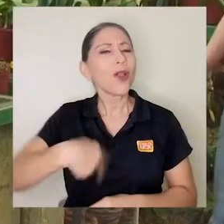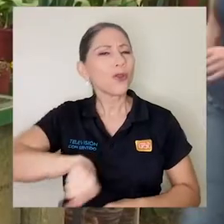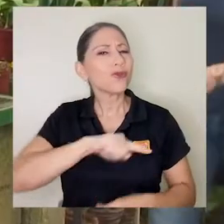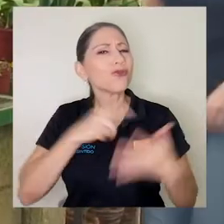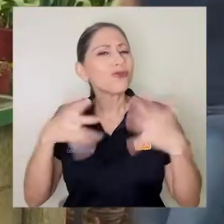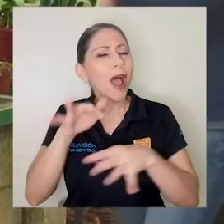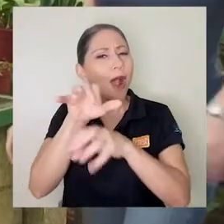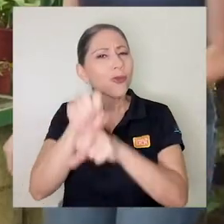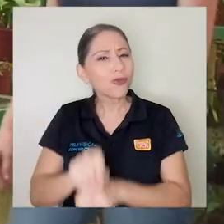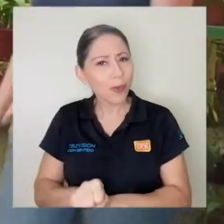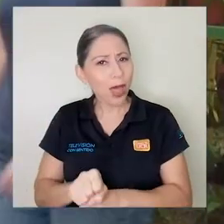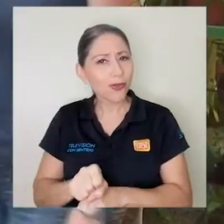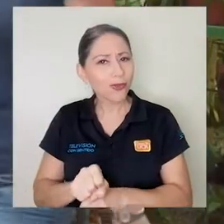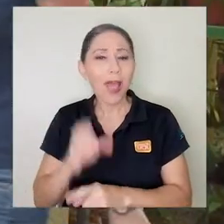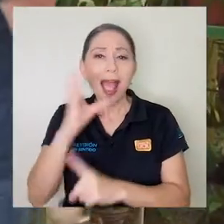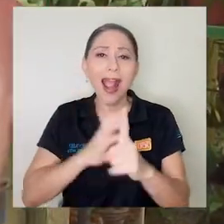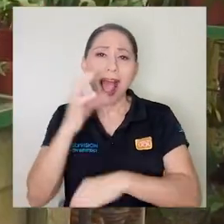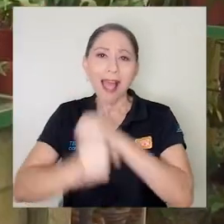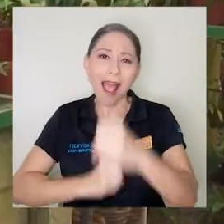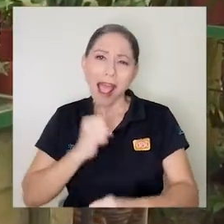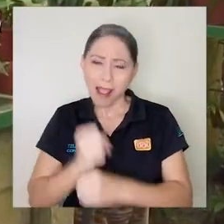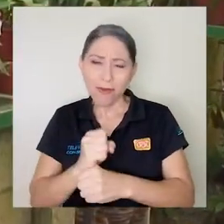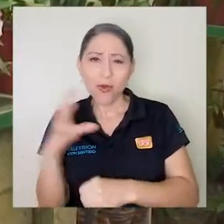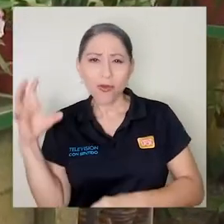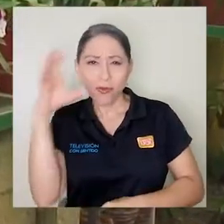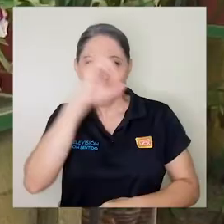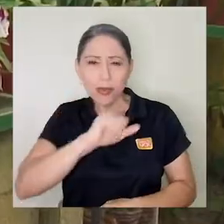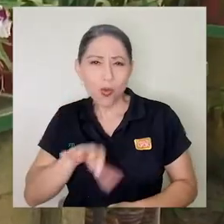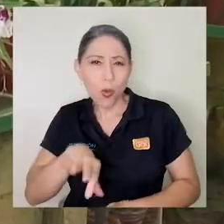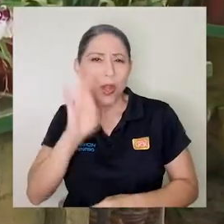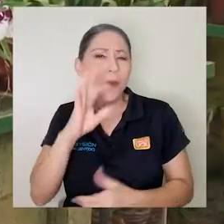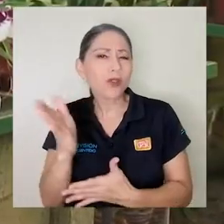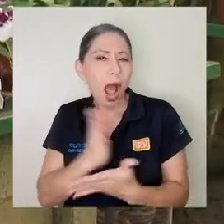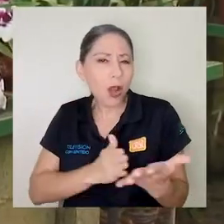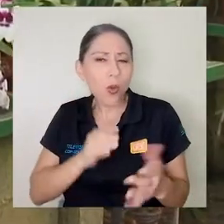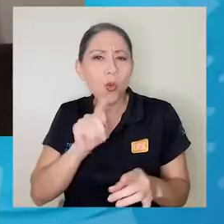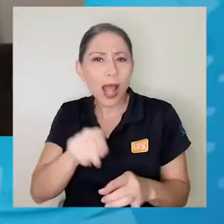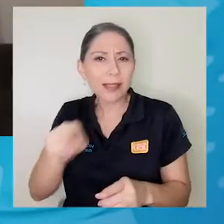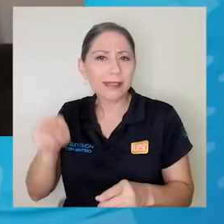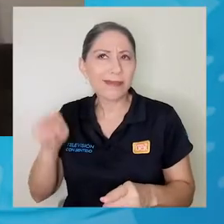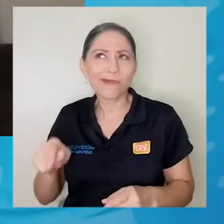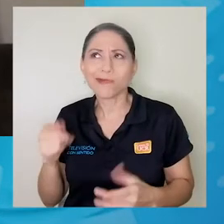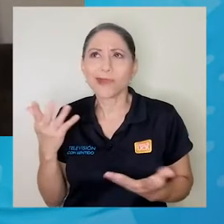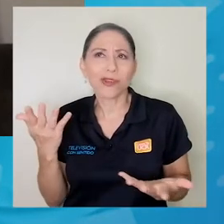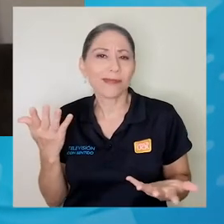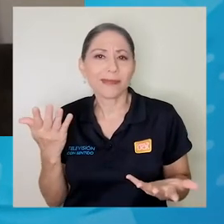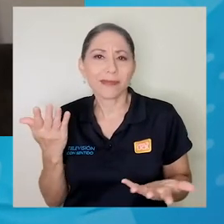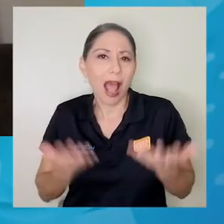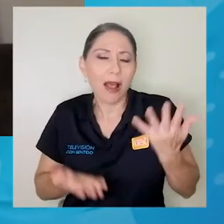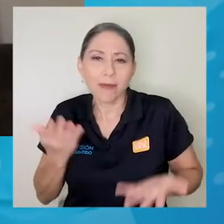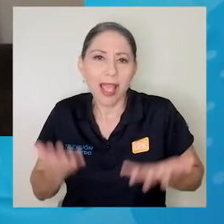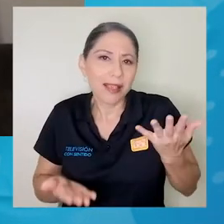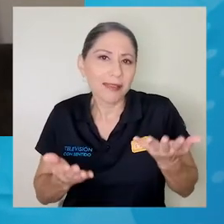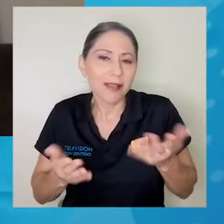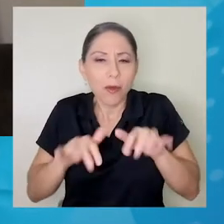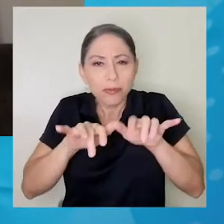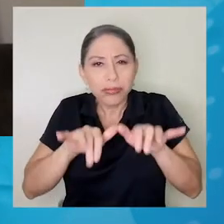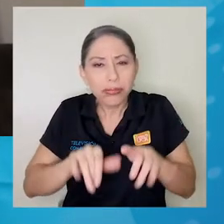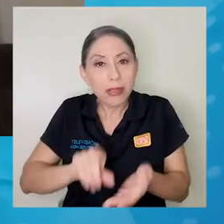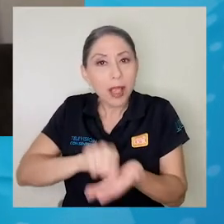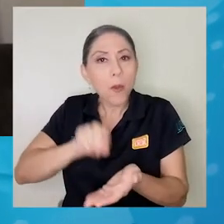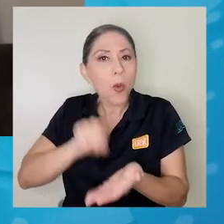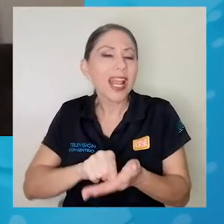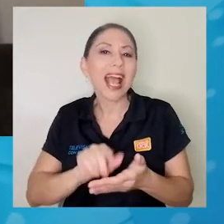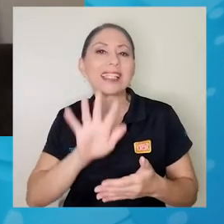Estamos acostumbrados. Anualmente sí descubrimos algunas especies. No sé, tal vez se publiquen unas